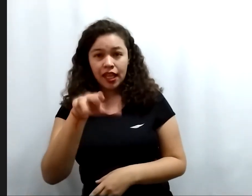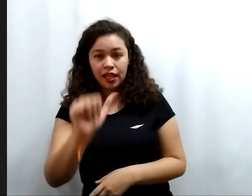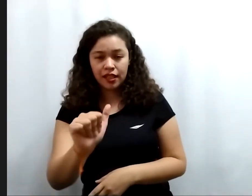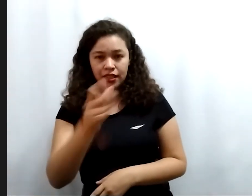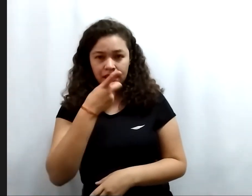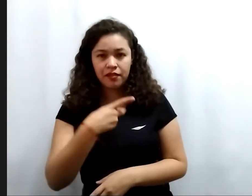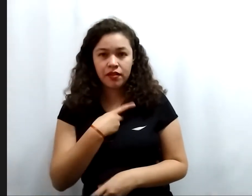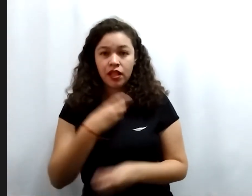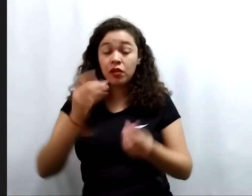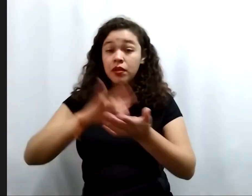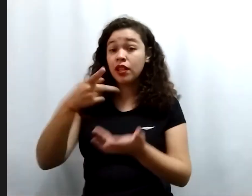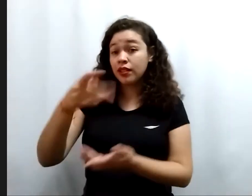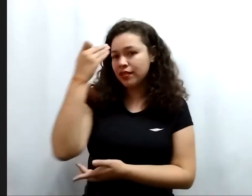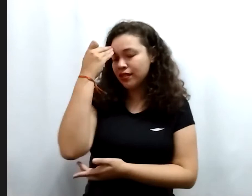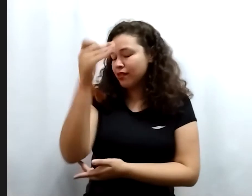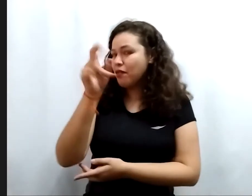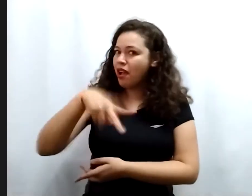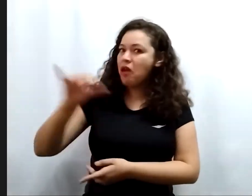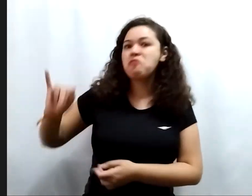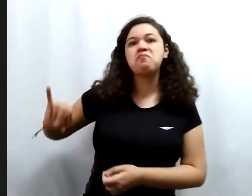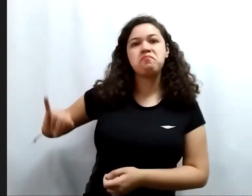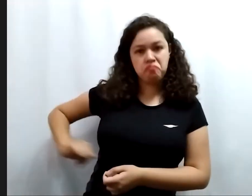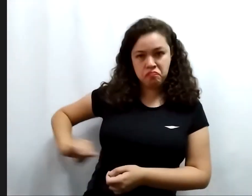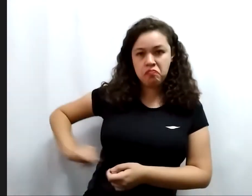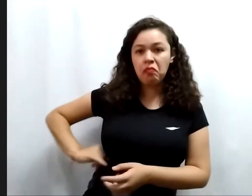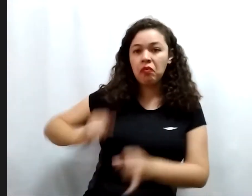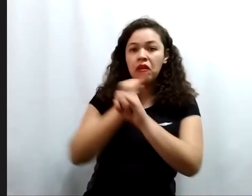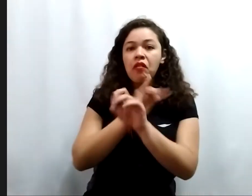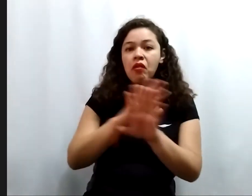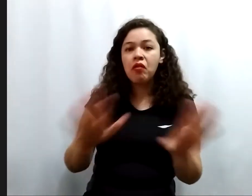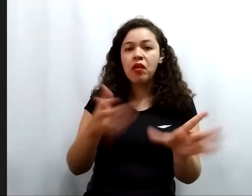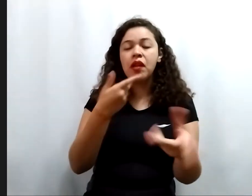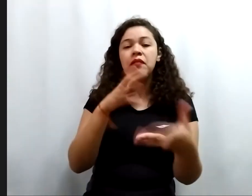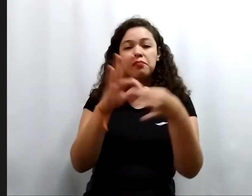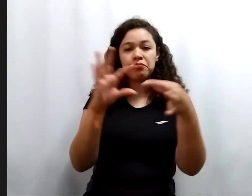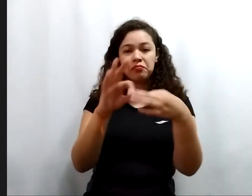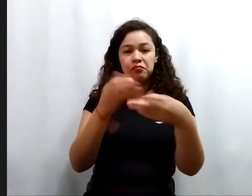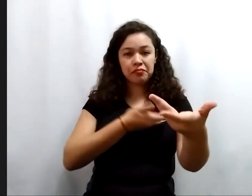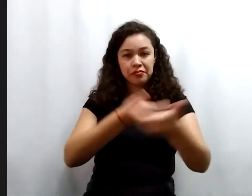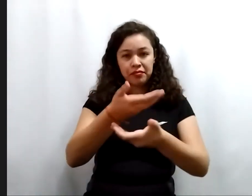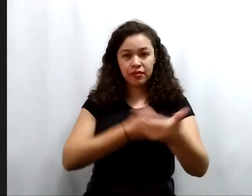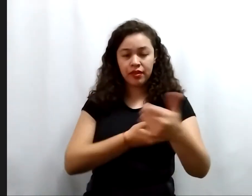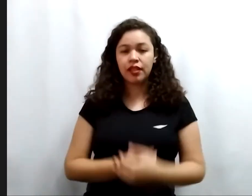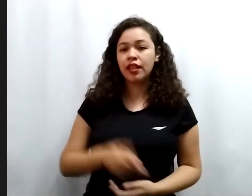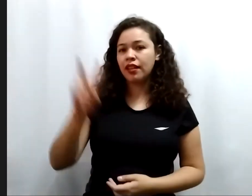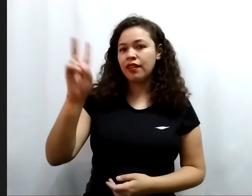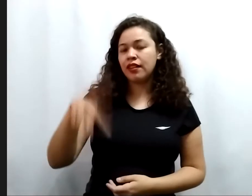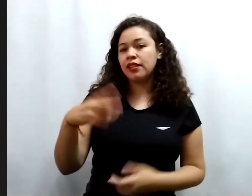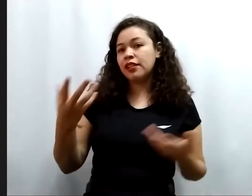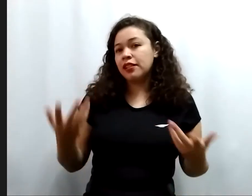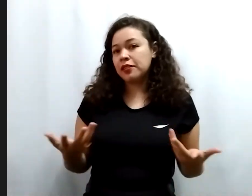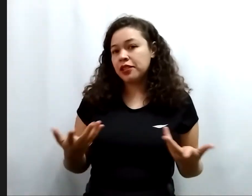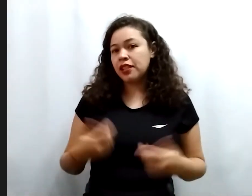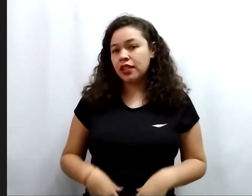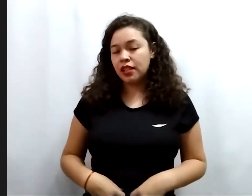Muchas gracias por su tiempo. Es muy interesante toda la información que compartió con nosotros. Sin embargo, creo que hubo un